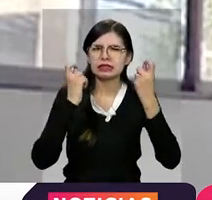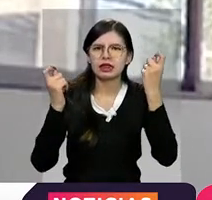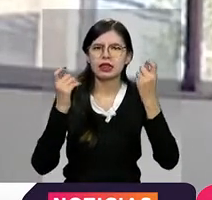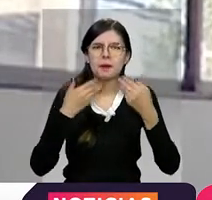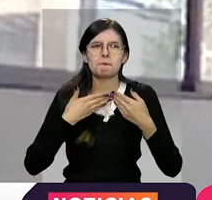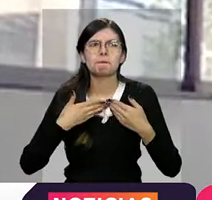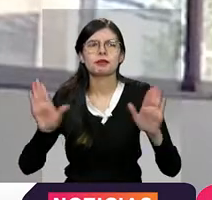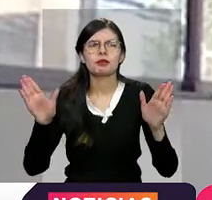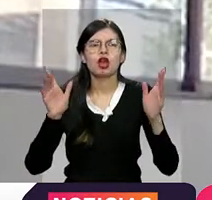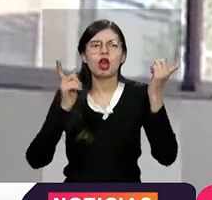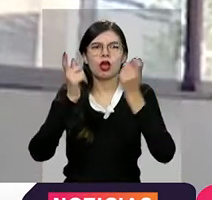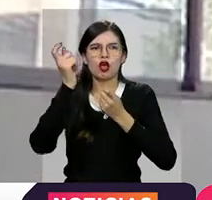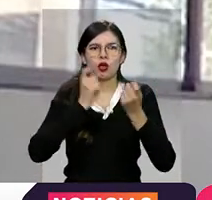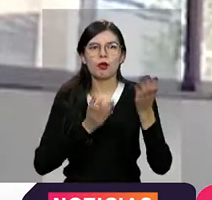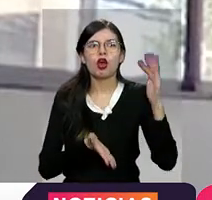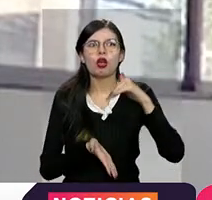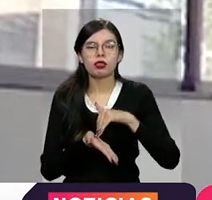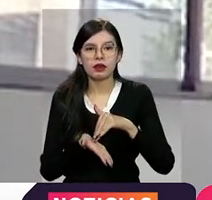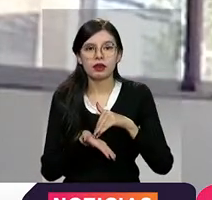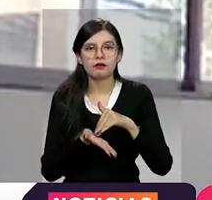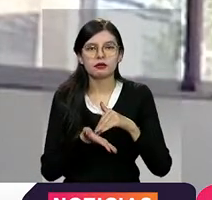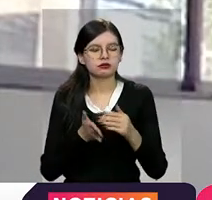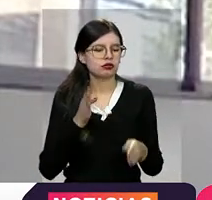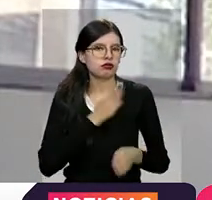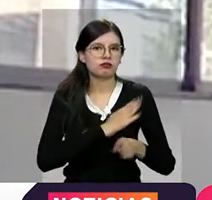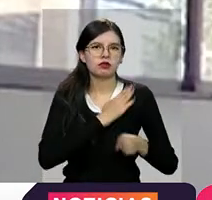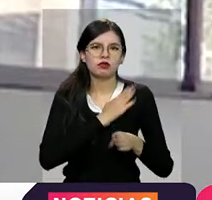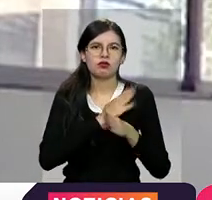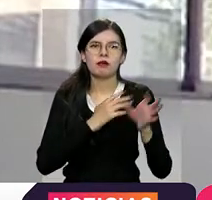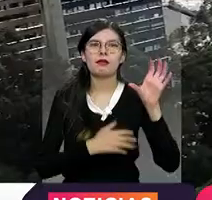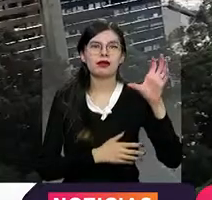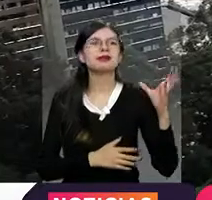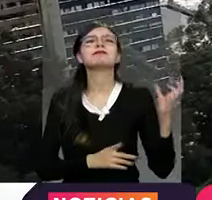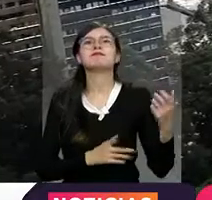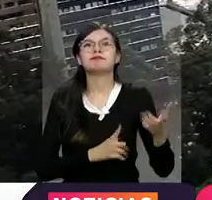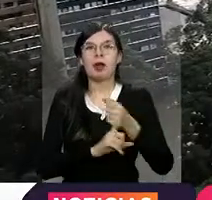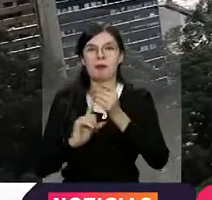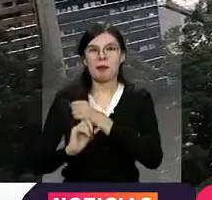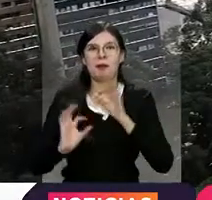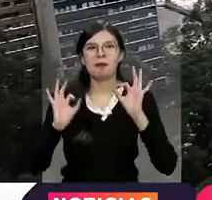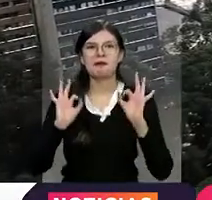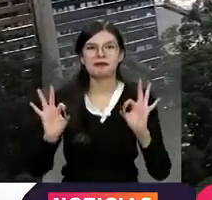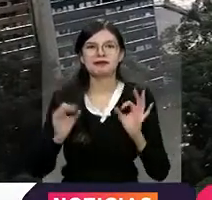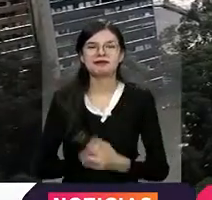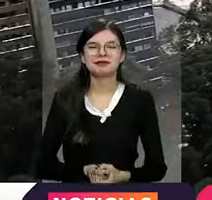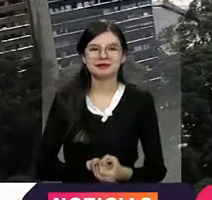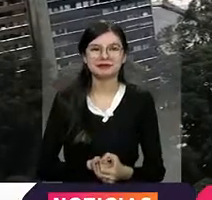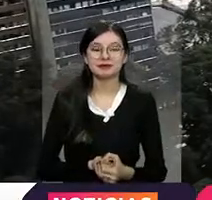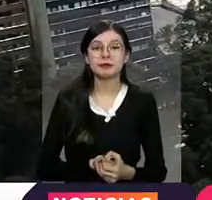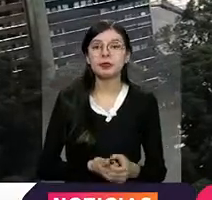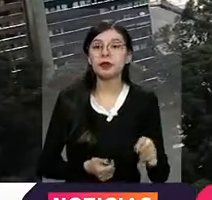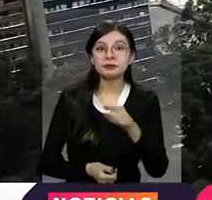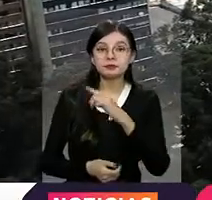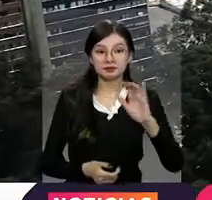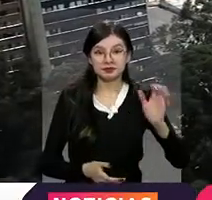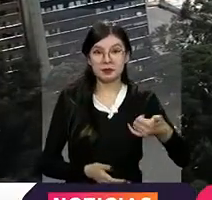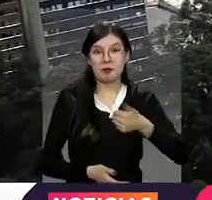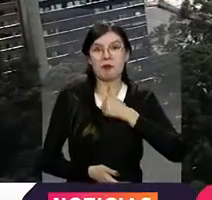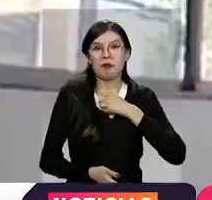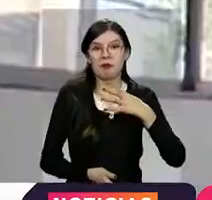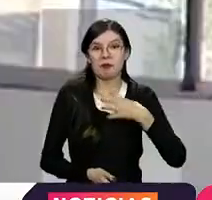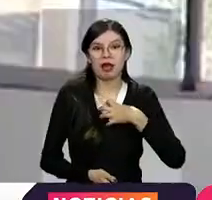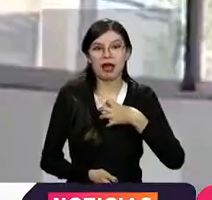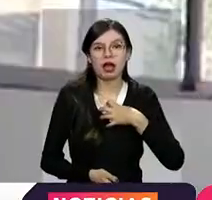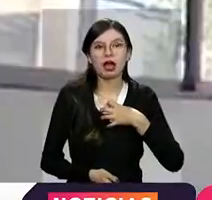reactivación, que contempla mantener vigente al país, está dando frutos. Los galardones son entregados a las ciudades que tengan la mayor